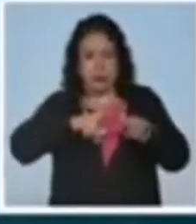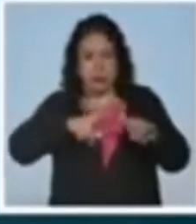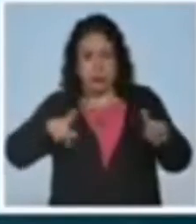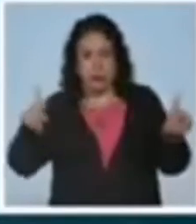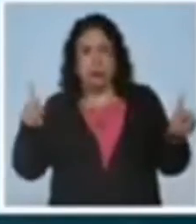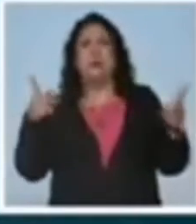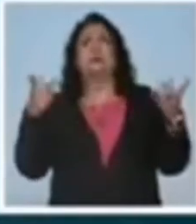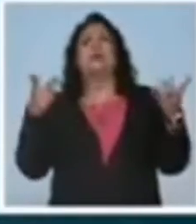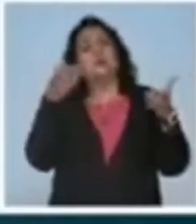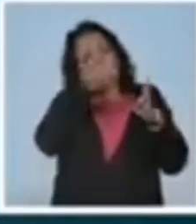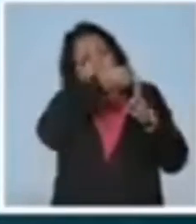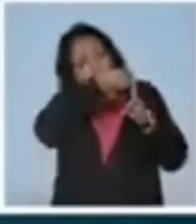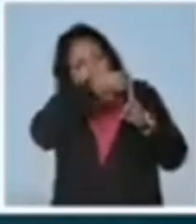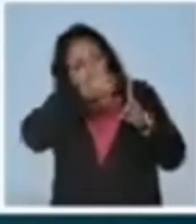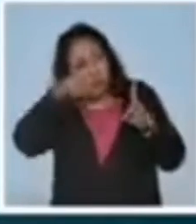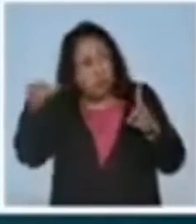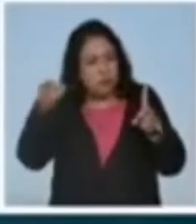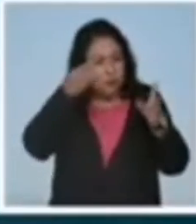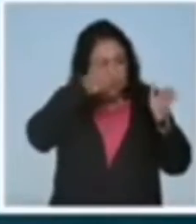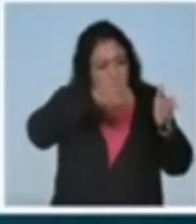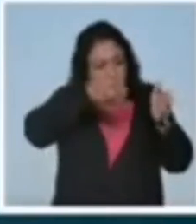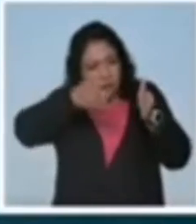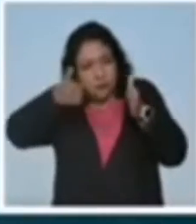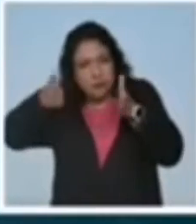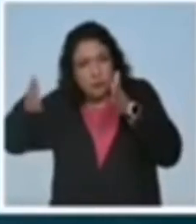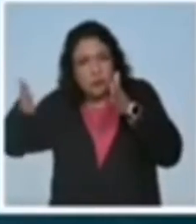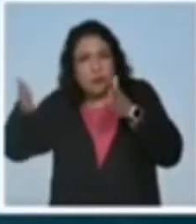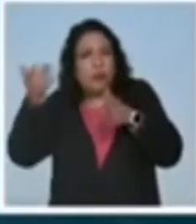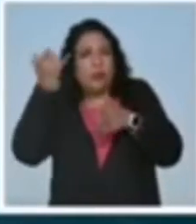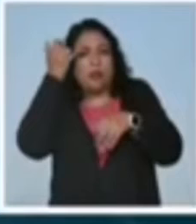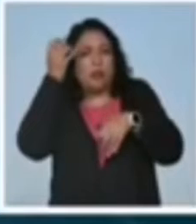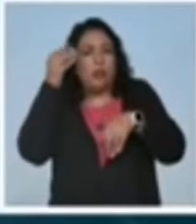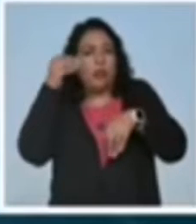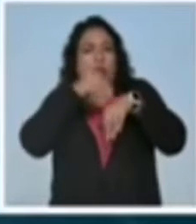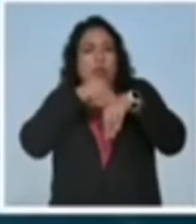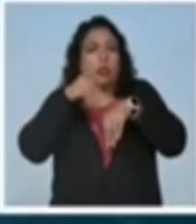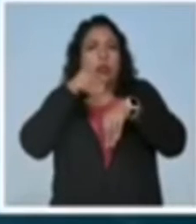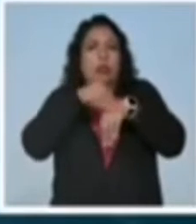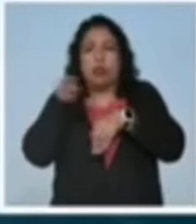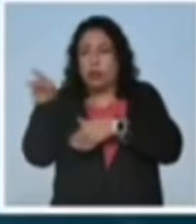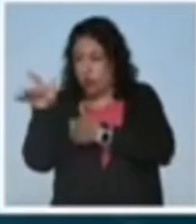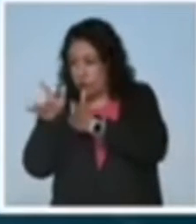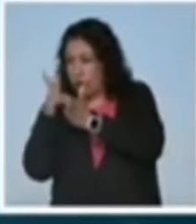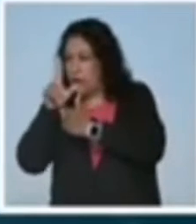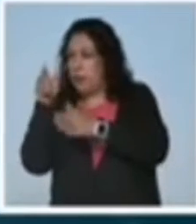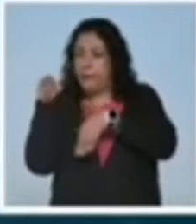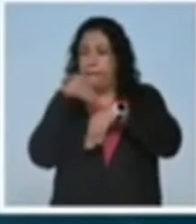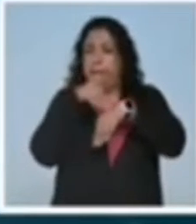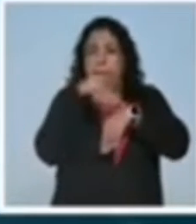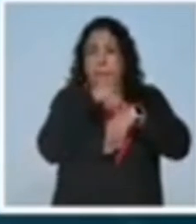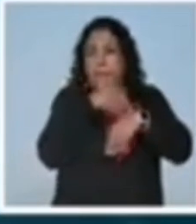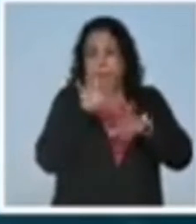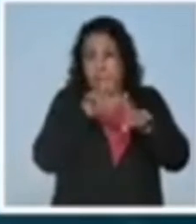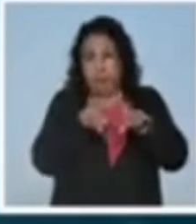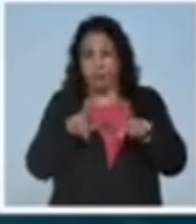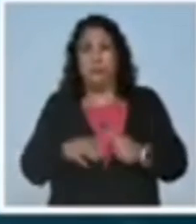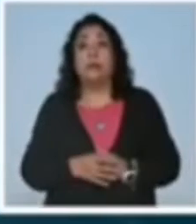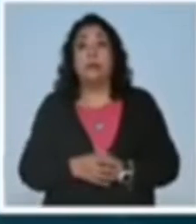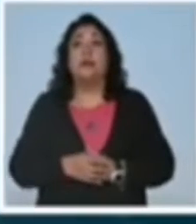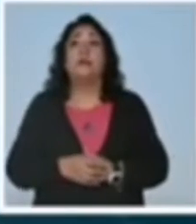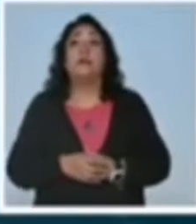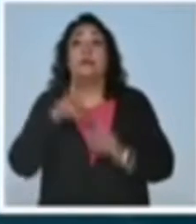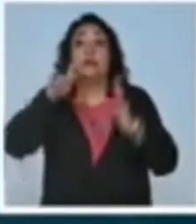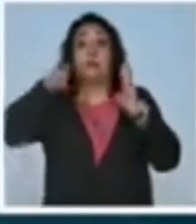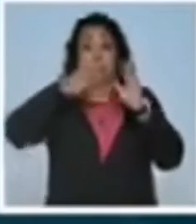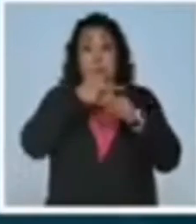distinto, construir, ficcionar a partir de esta excusa, ¿no? De este pretexto. En